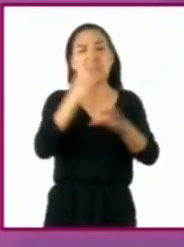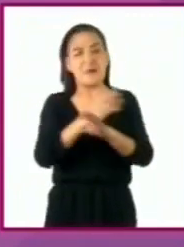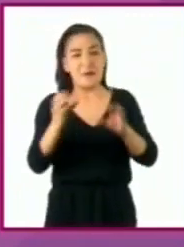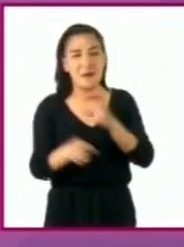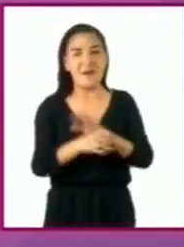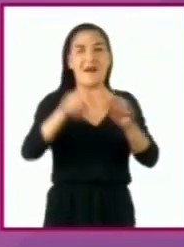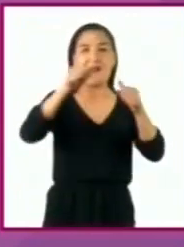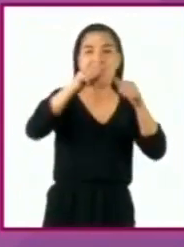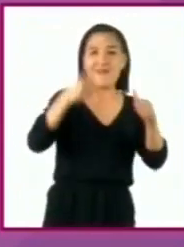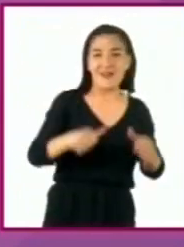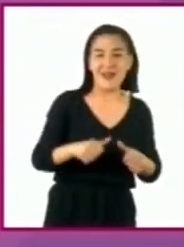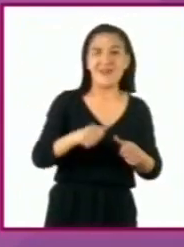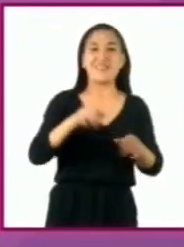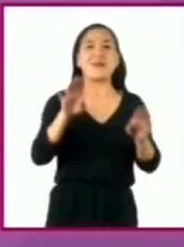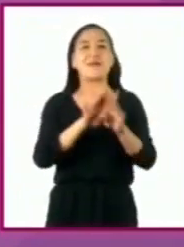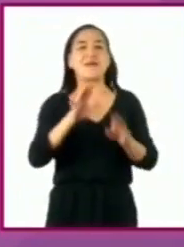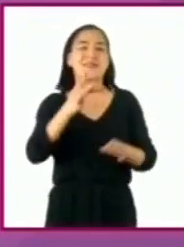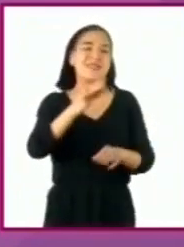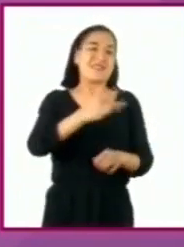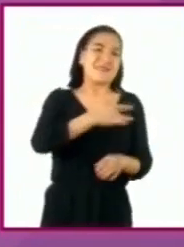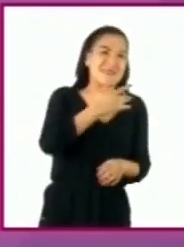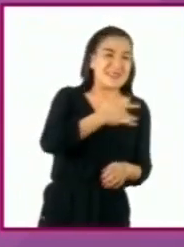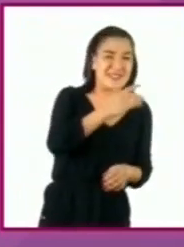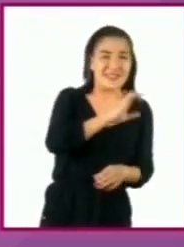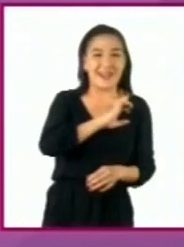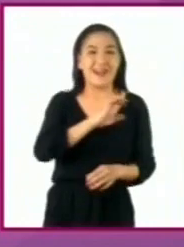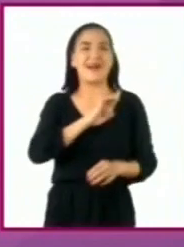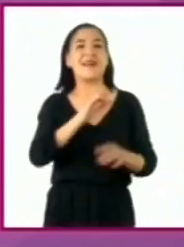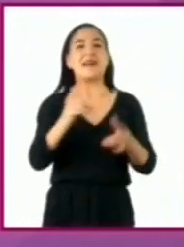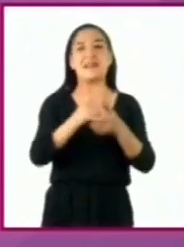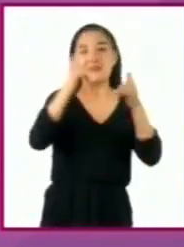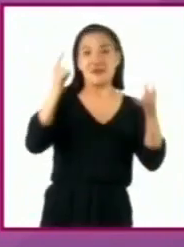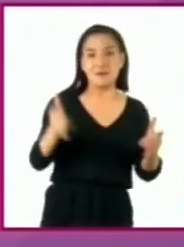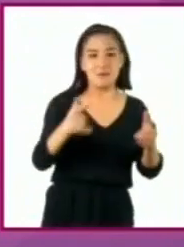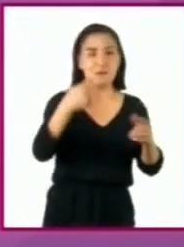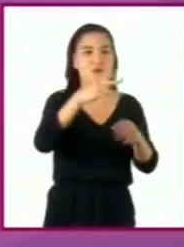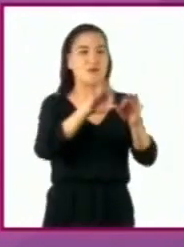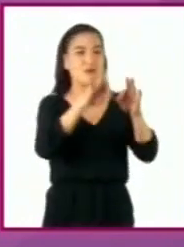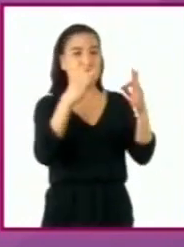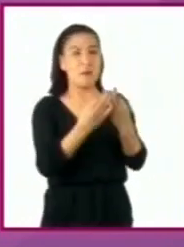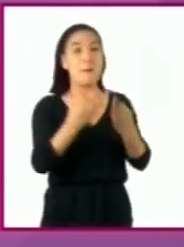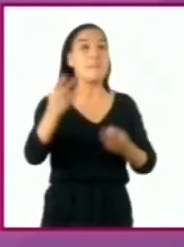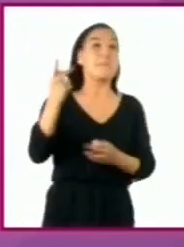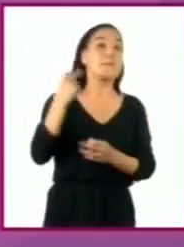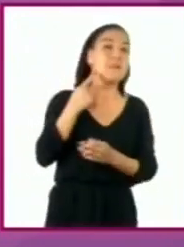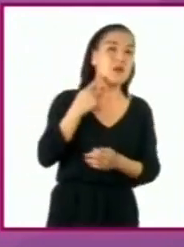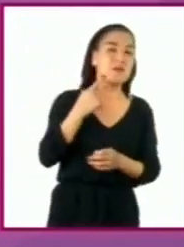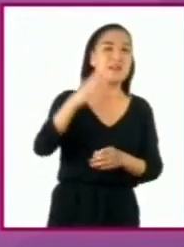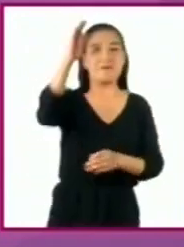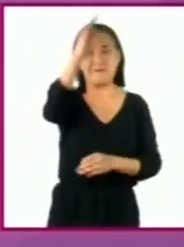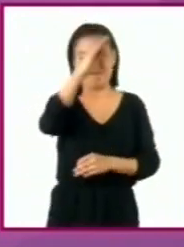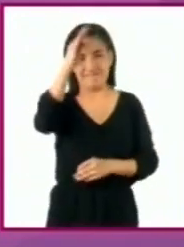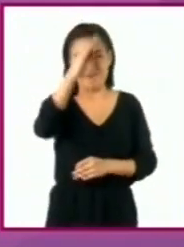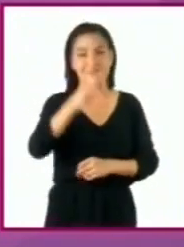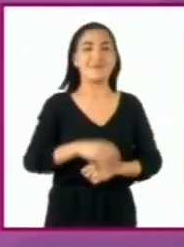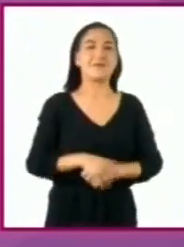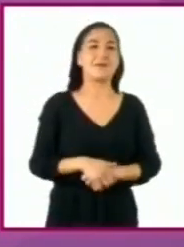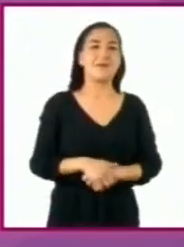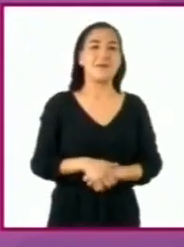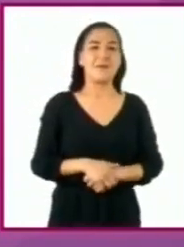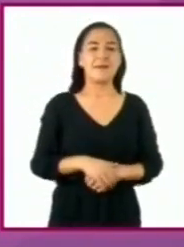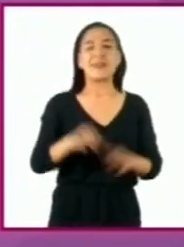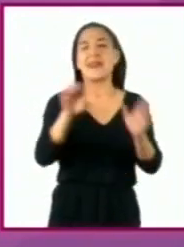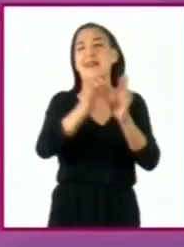artístico, afectivo, histórico, estético, político o filosófico.